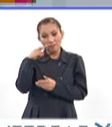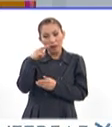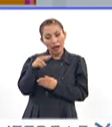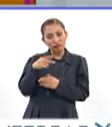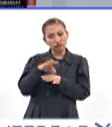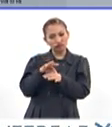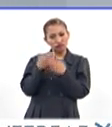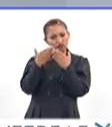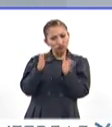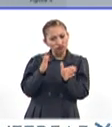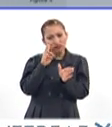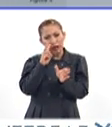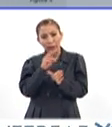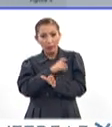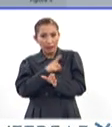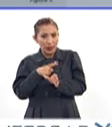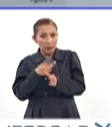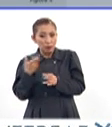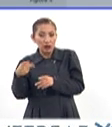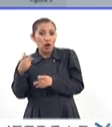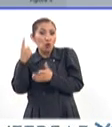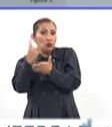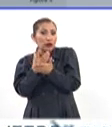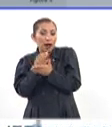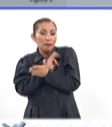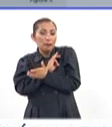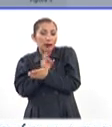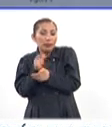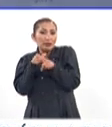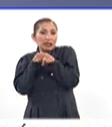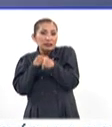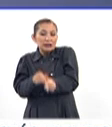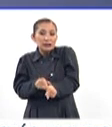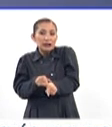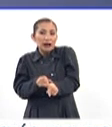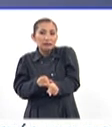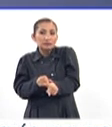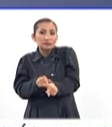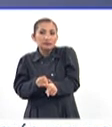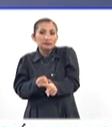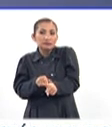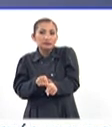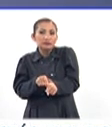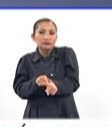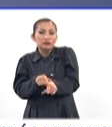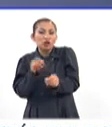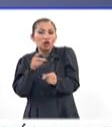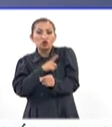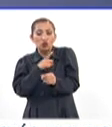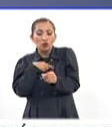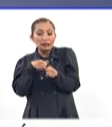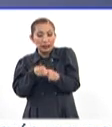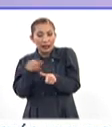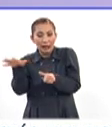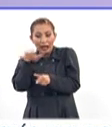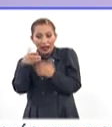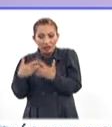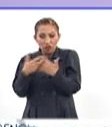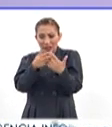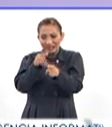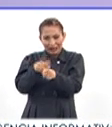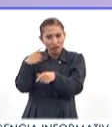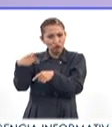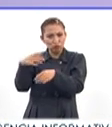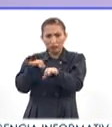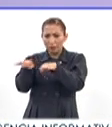de forma abierta, que así tiene que ser porque es la única posibilidad de no solo que se mantengan estas industrias creativas,